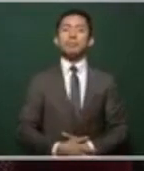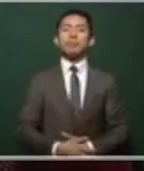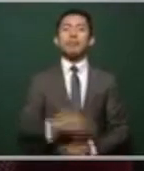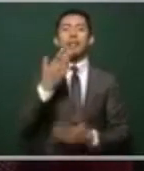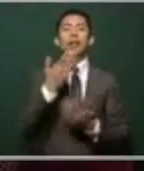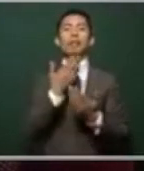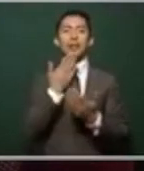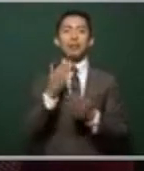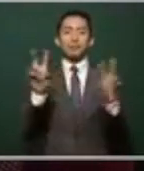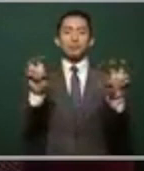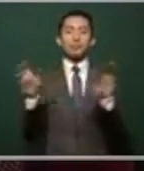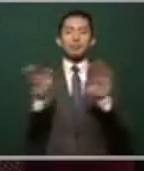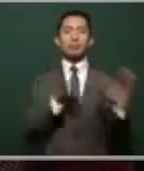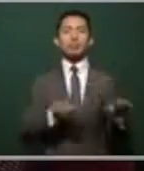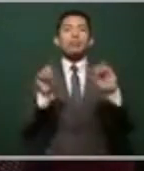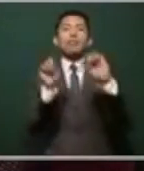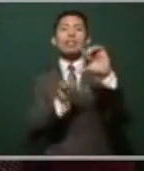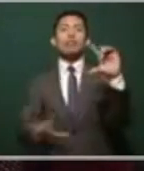Nacional.